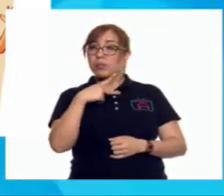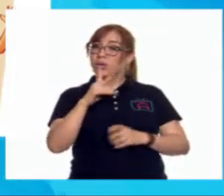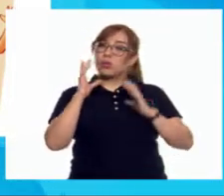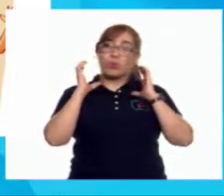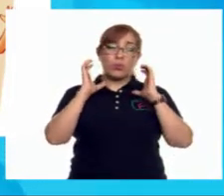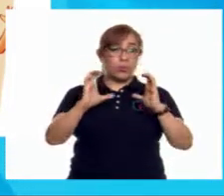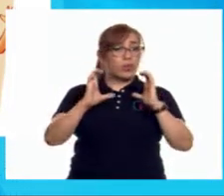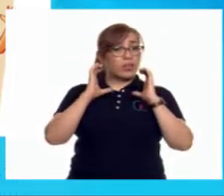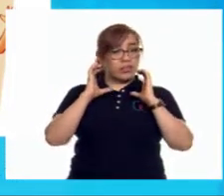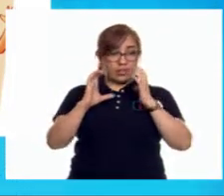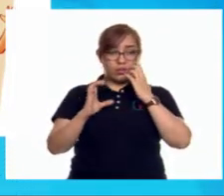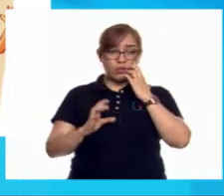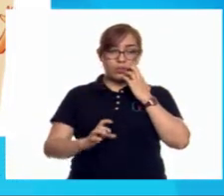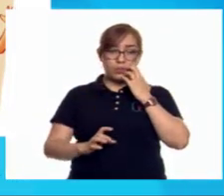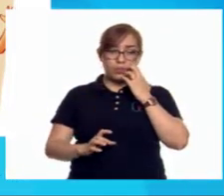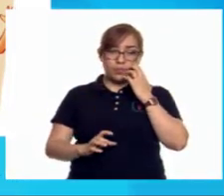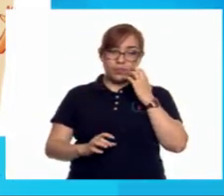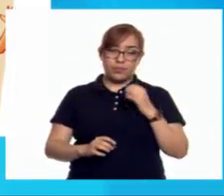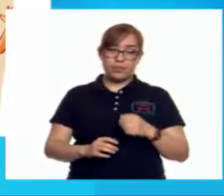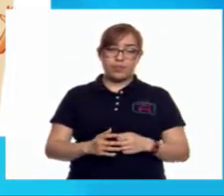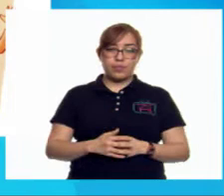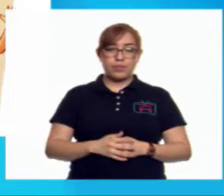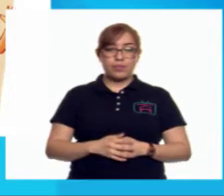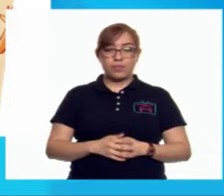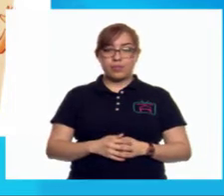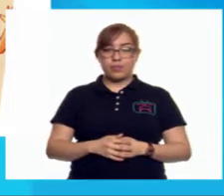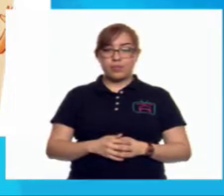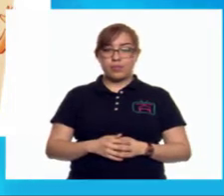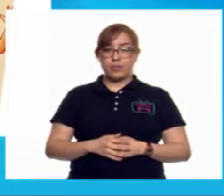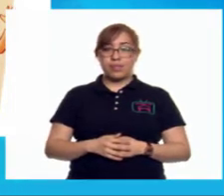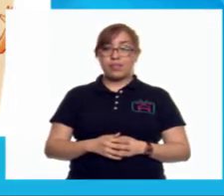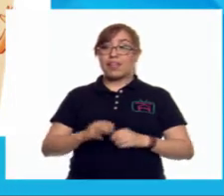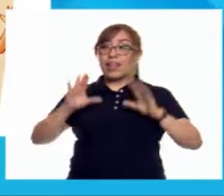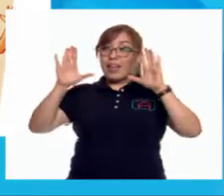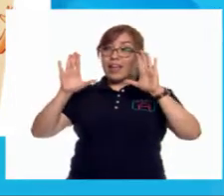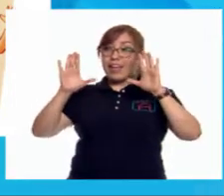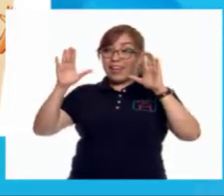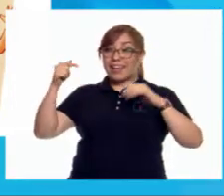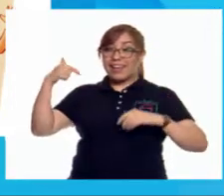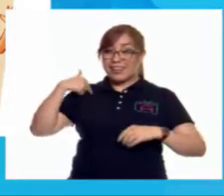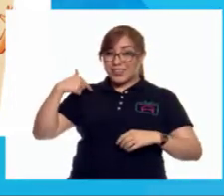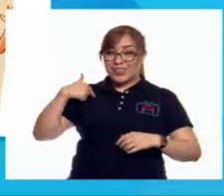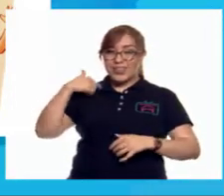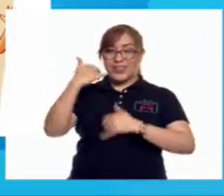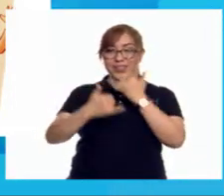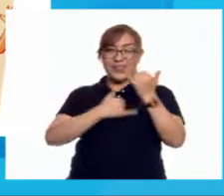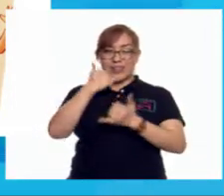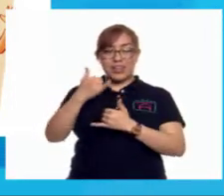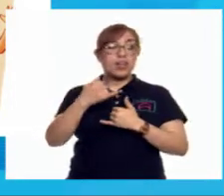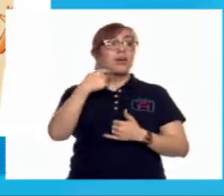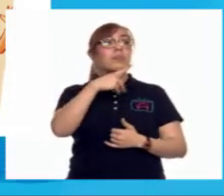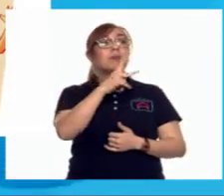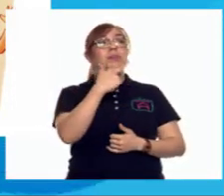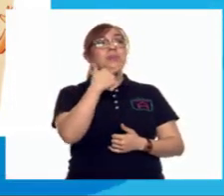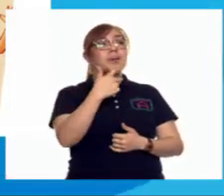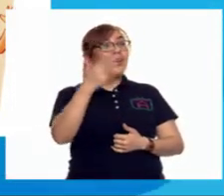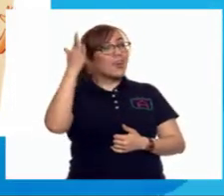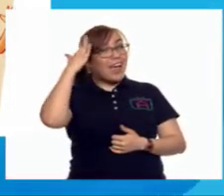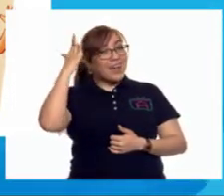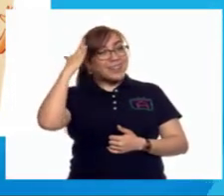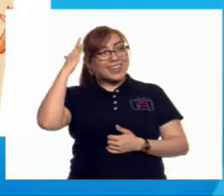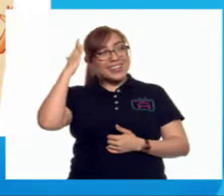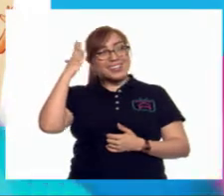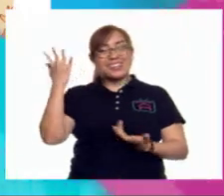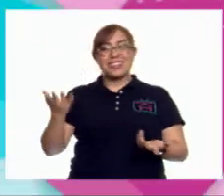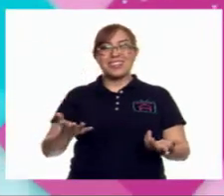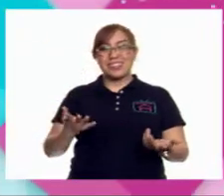patadas. ¡Aquí, Nico, pásamelo! Sí, pero mejor vamos a jugar de cabecita. No vaya